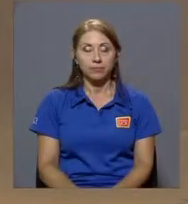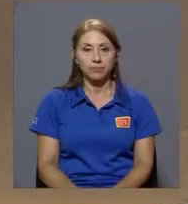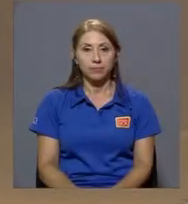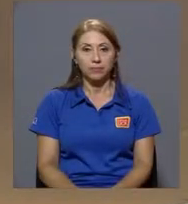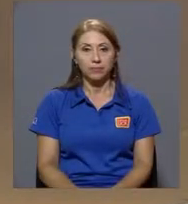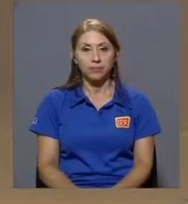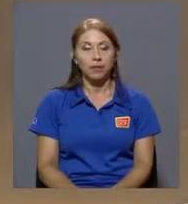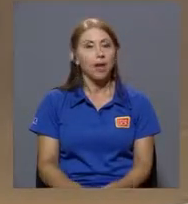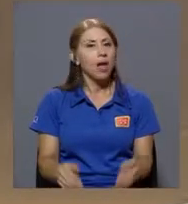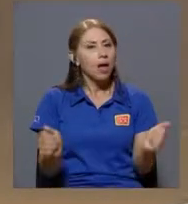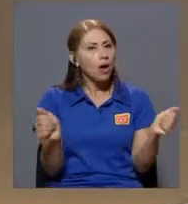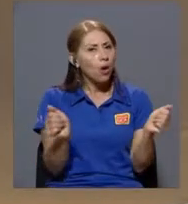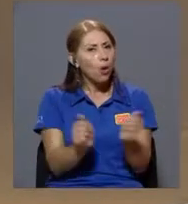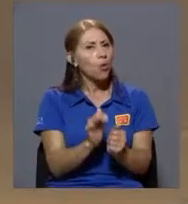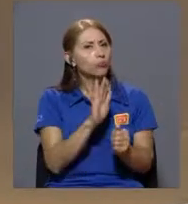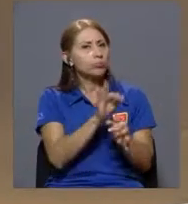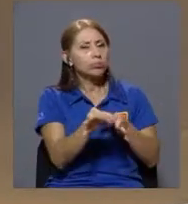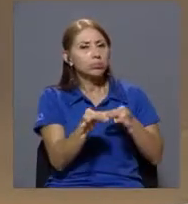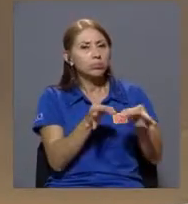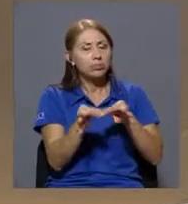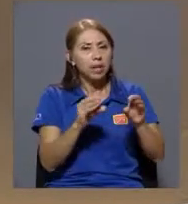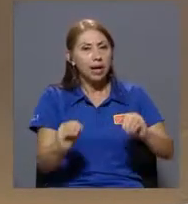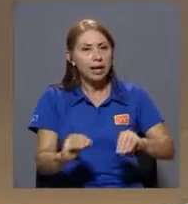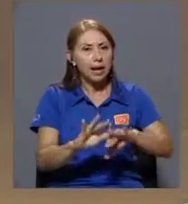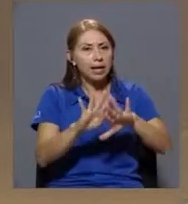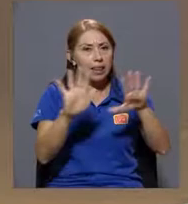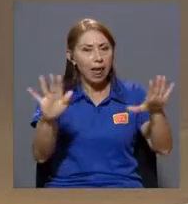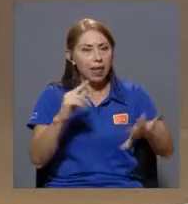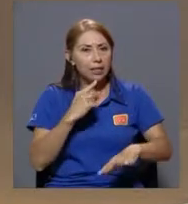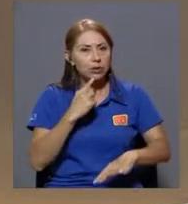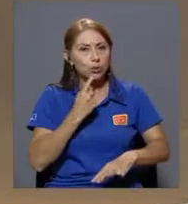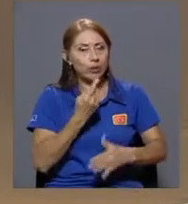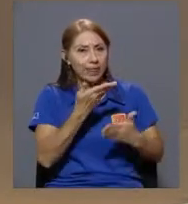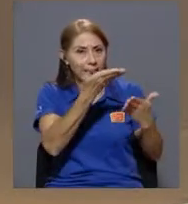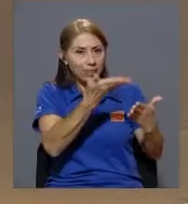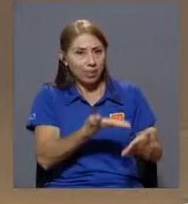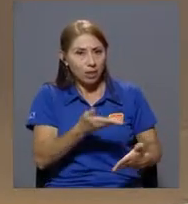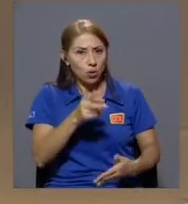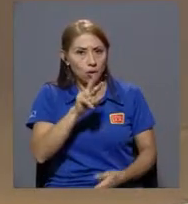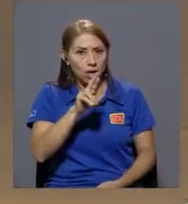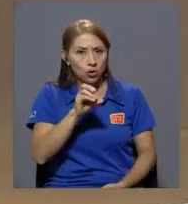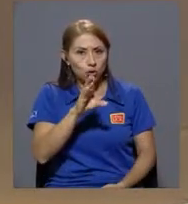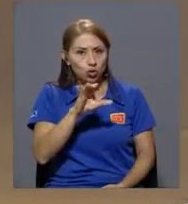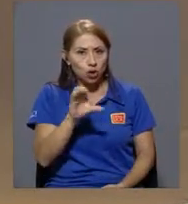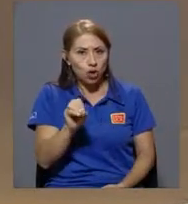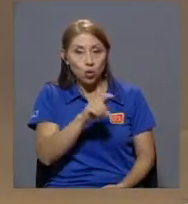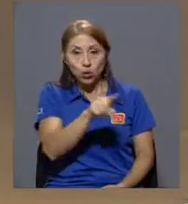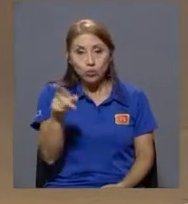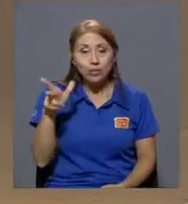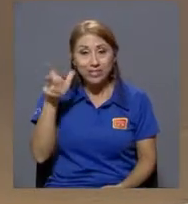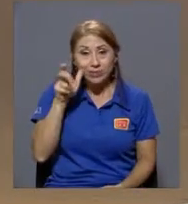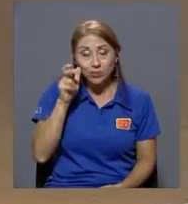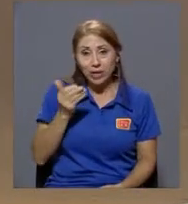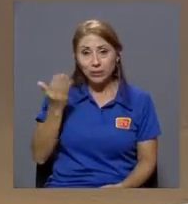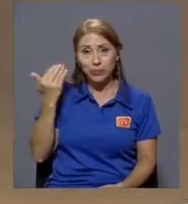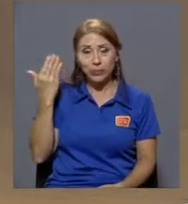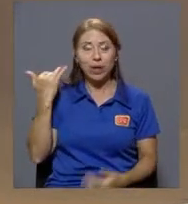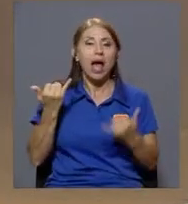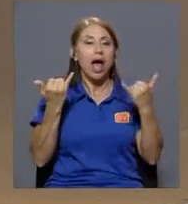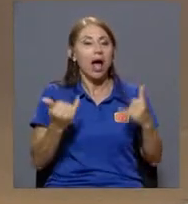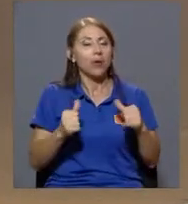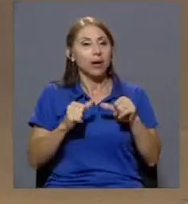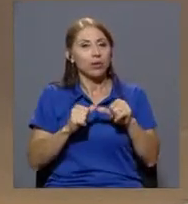con la claridad y la sobriedad de doña Rocío, que ustedes escucharon en el segmento anterior, continuamos